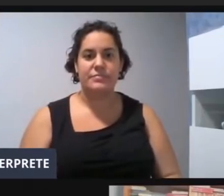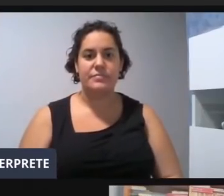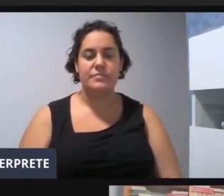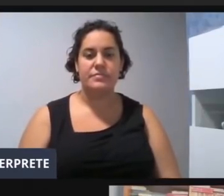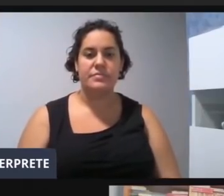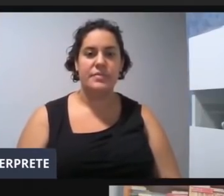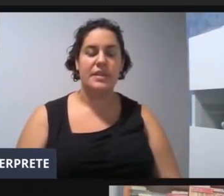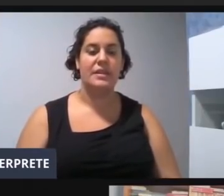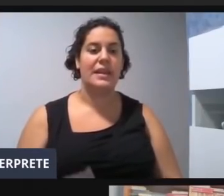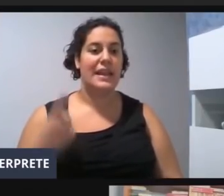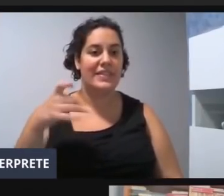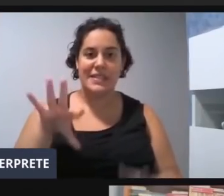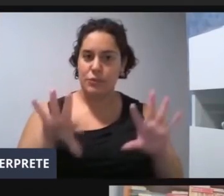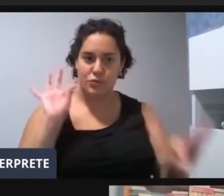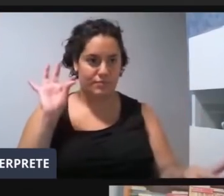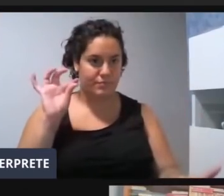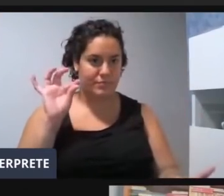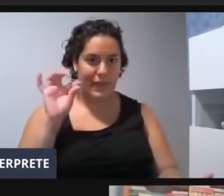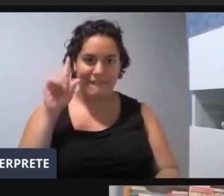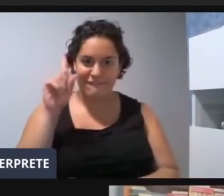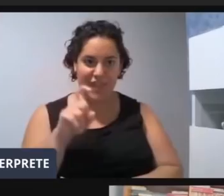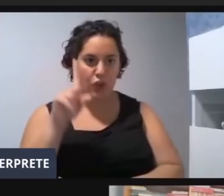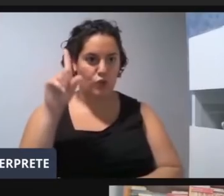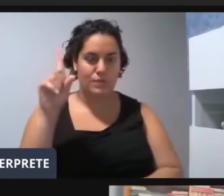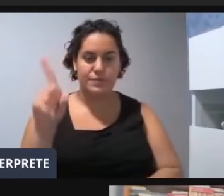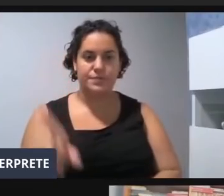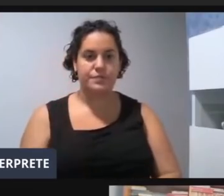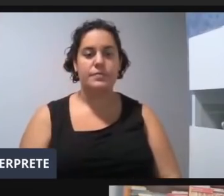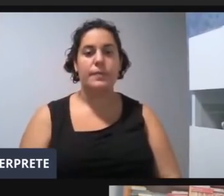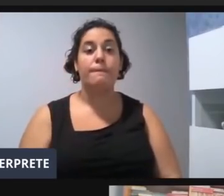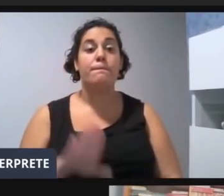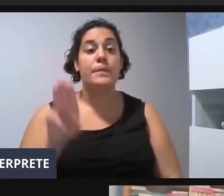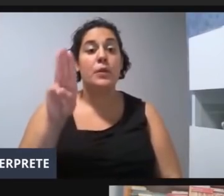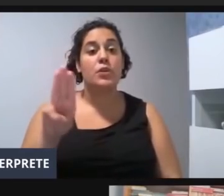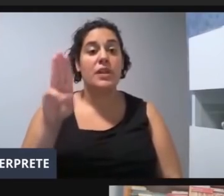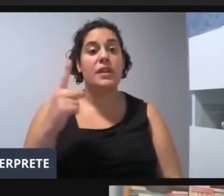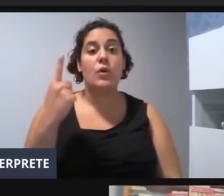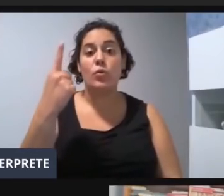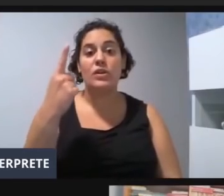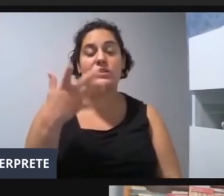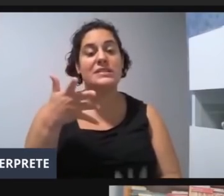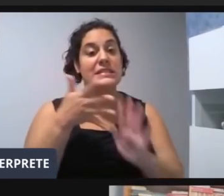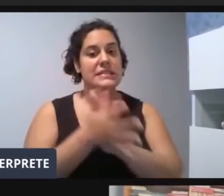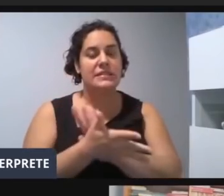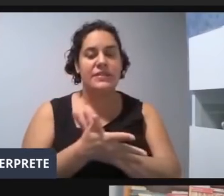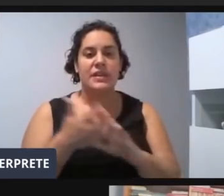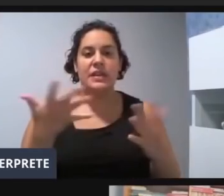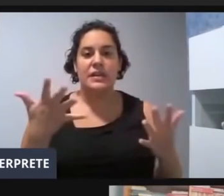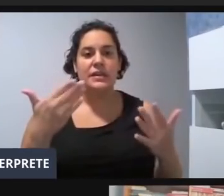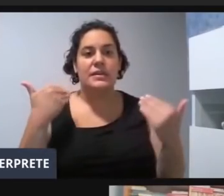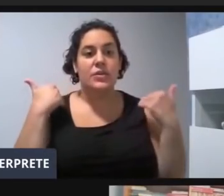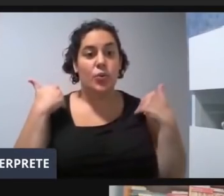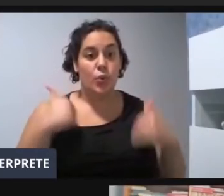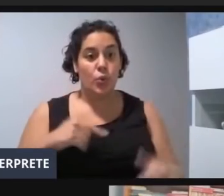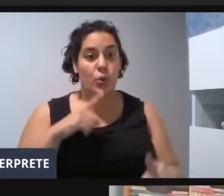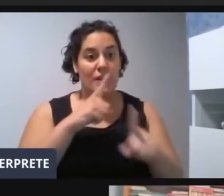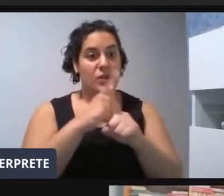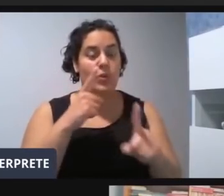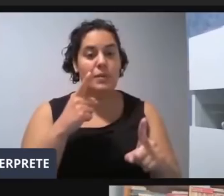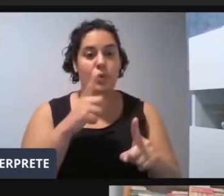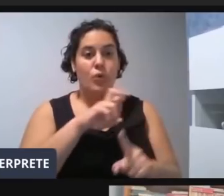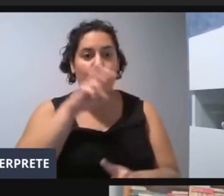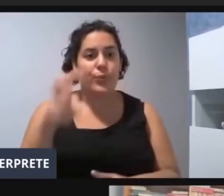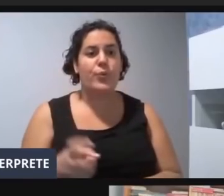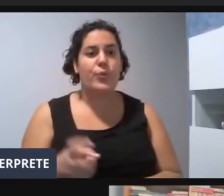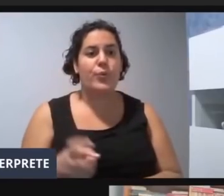duda. Pero ir a una sola proteína es jugársela a hacer poca diversidad de anticuerpos y a lo mejor a no estimular tan Un bien todo o a